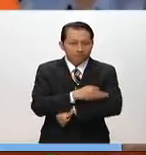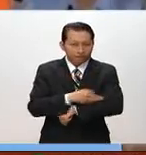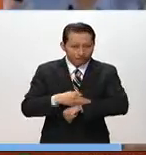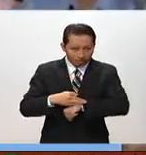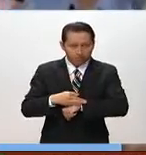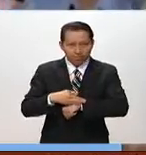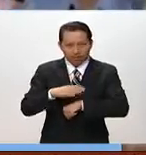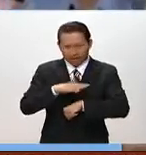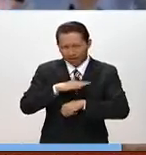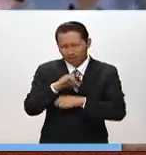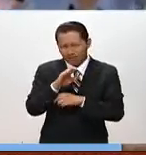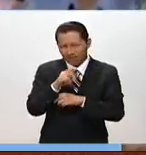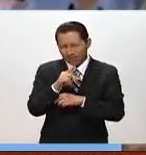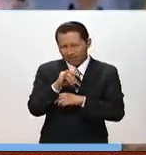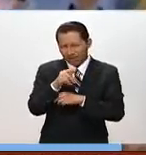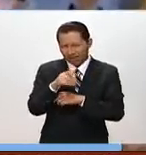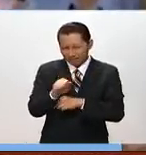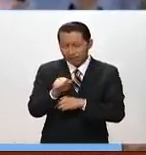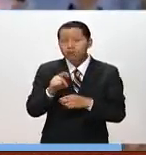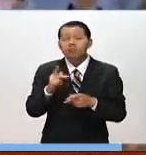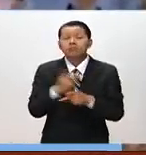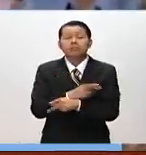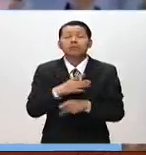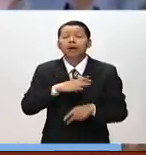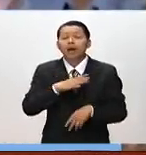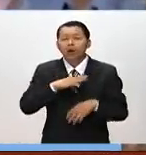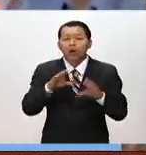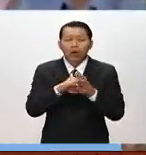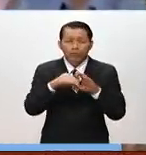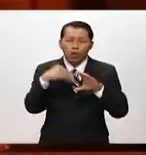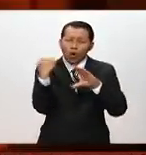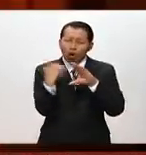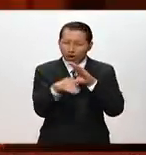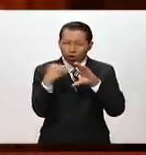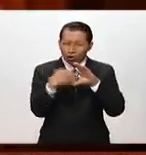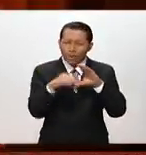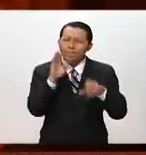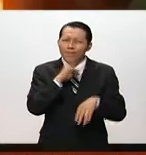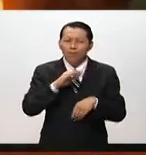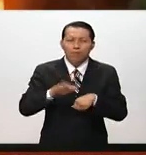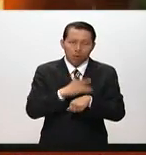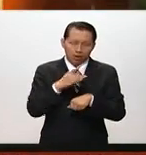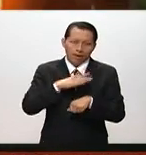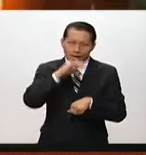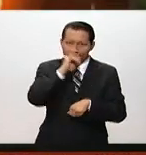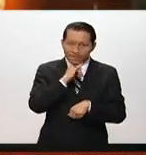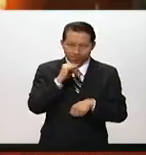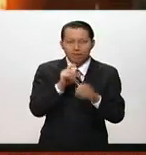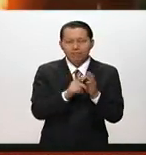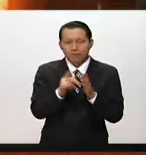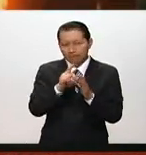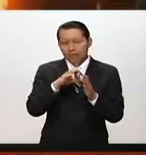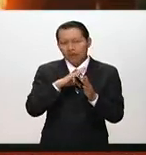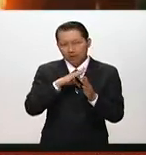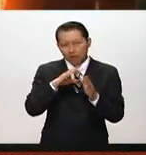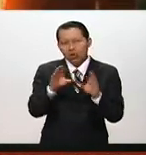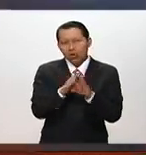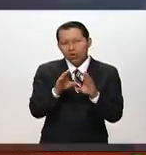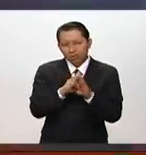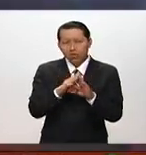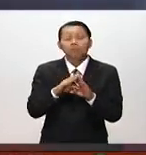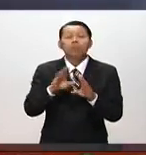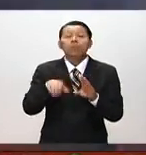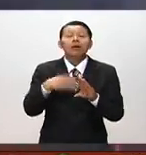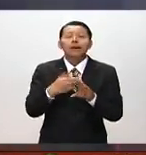en Benghazi. Aseguran que el mal uso de su correo personal cuando era jefa del Departamento de Estado puso en peligro al consulado